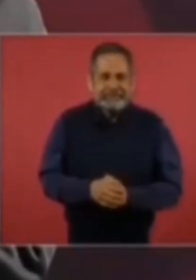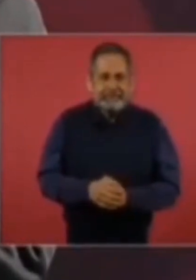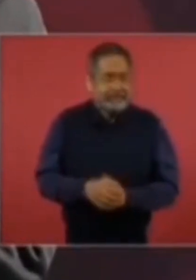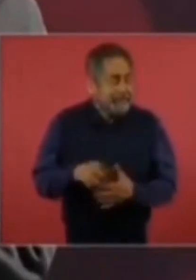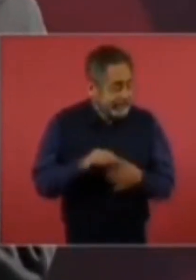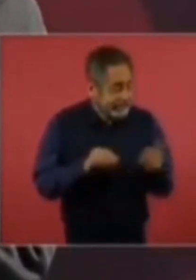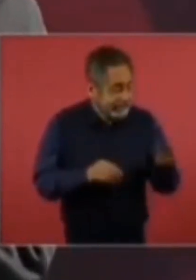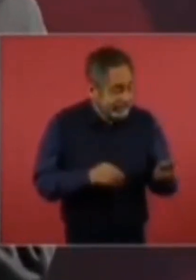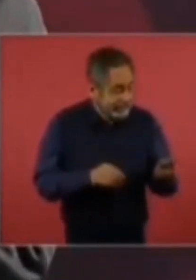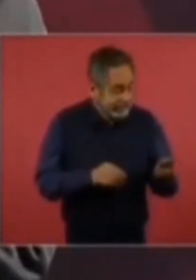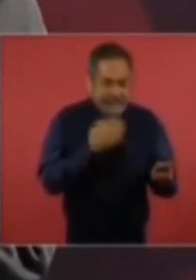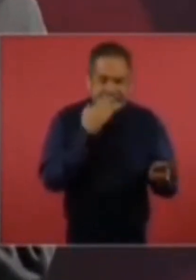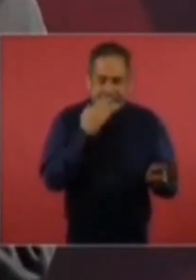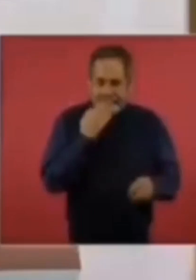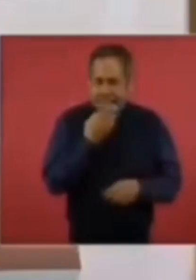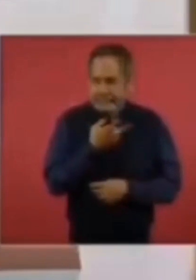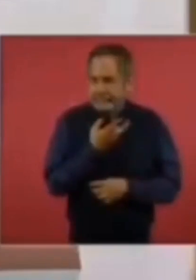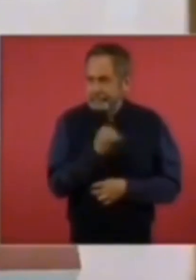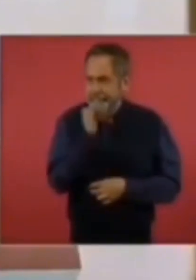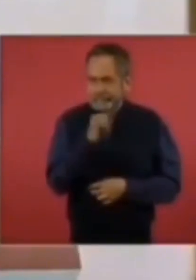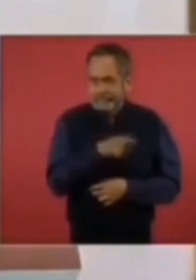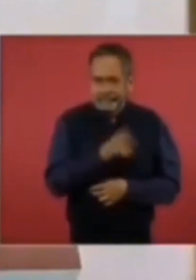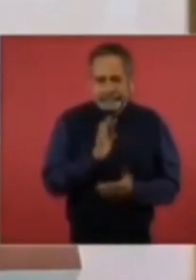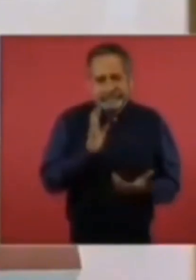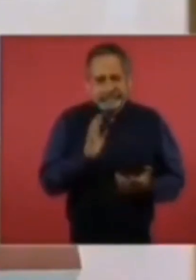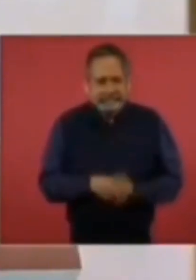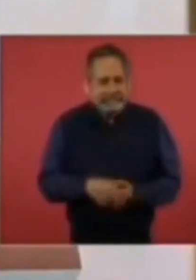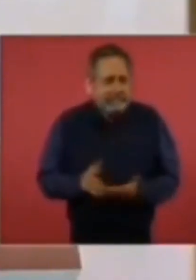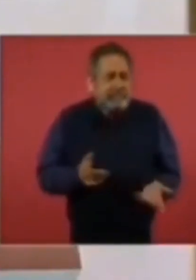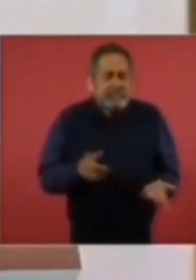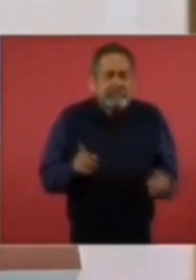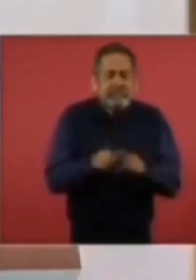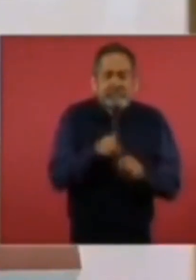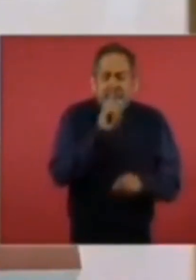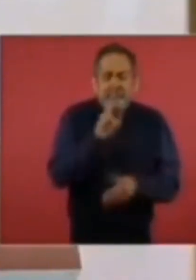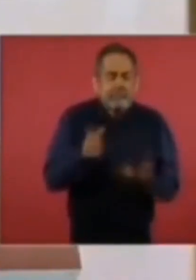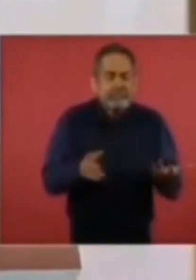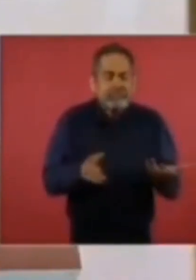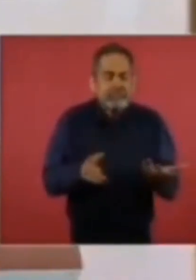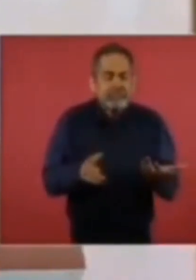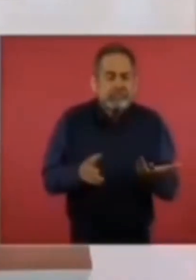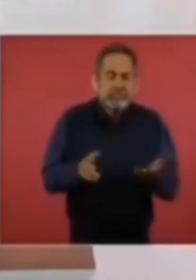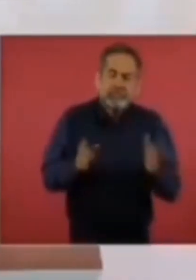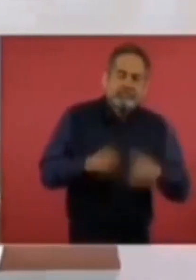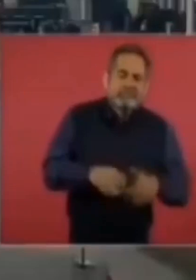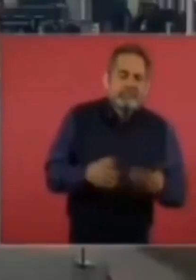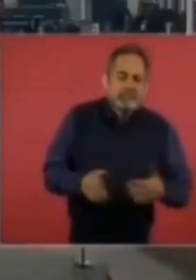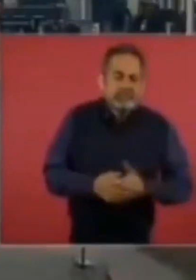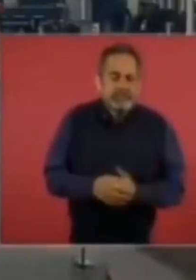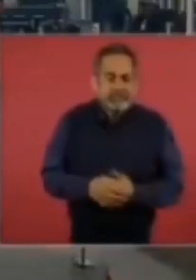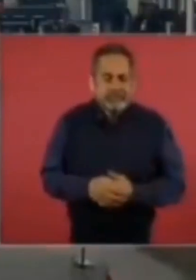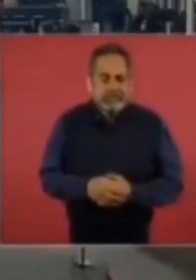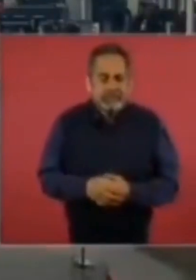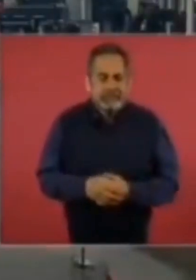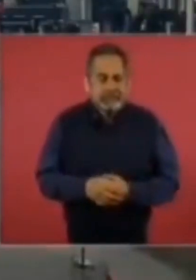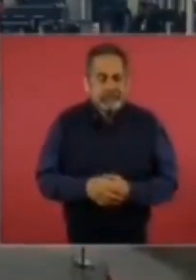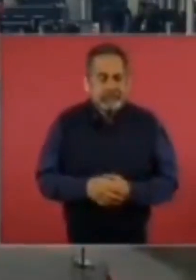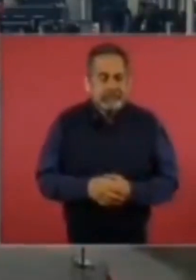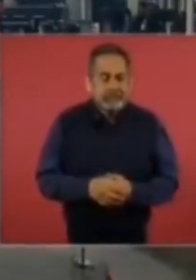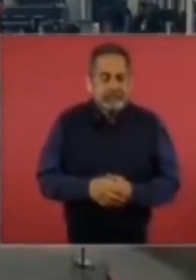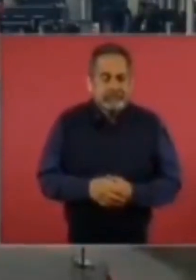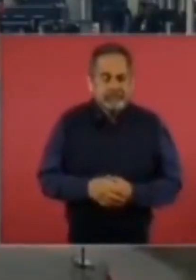Hacen el ridículo, pero no pasa de ahí. No llama a que